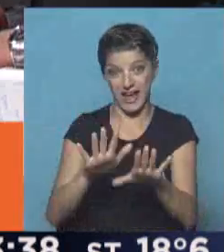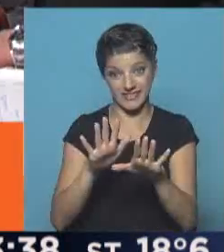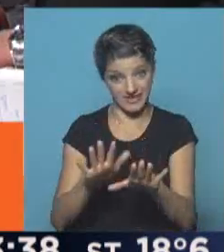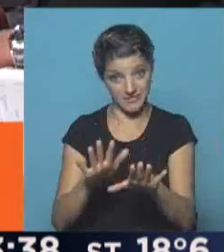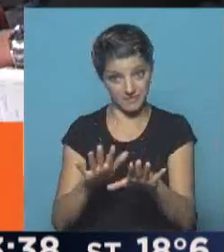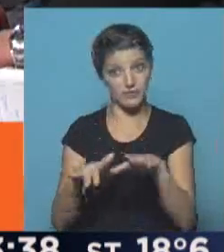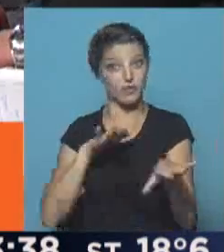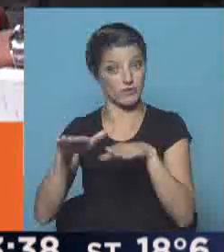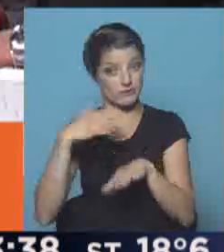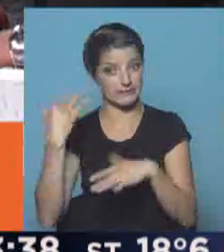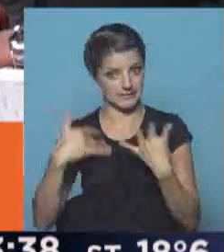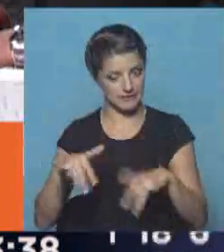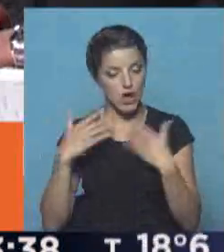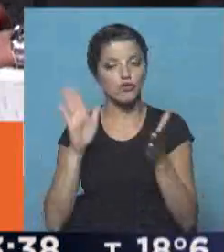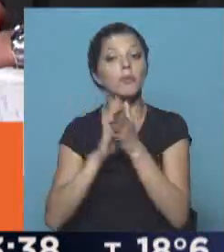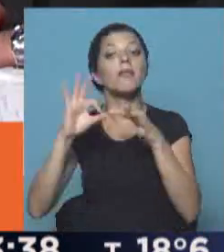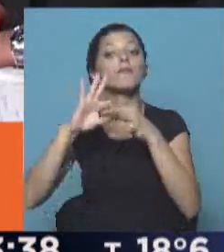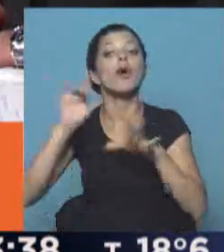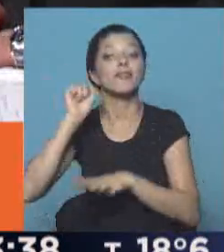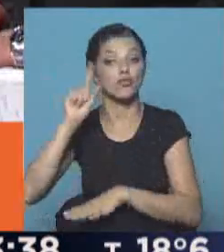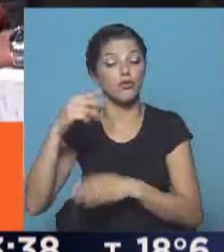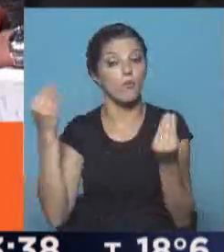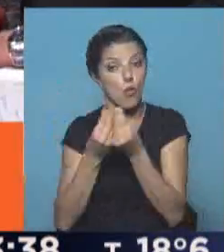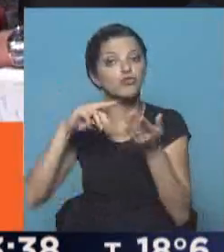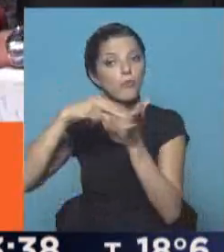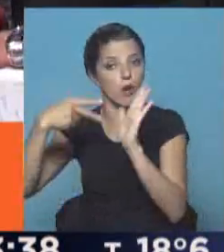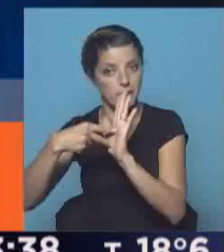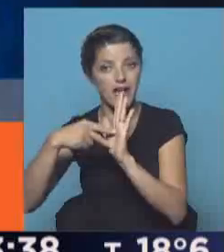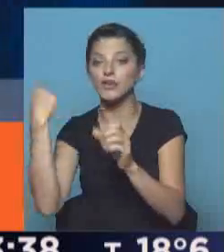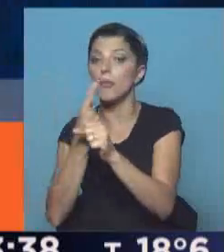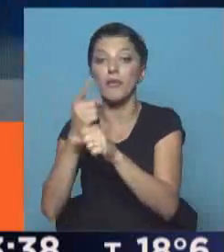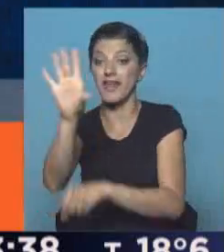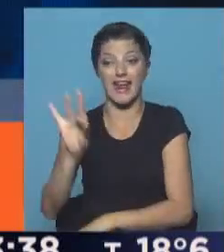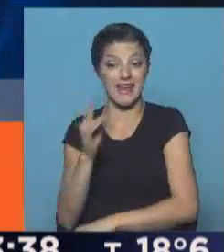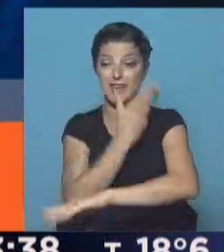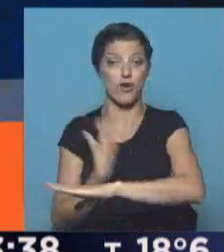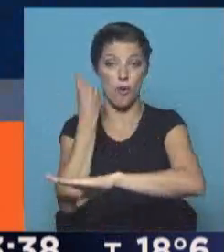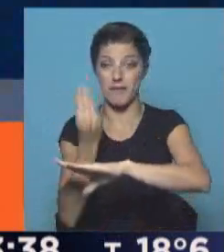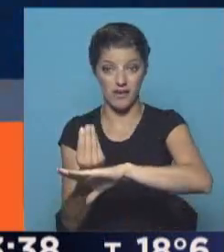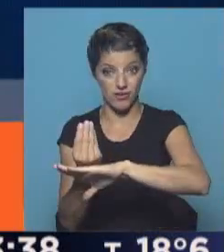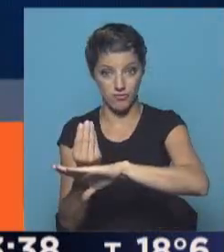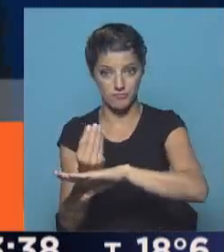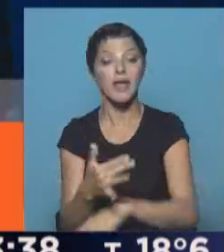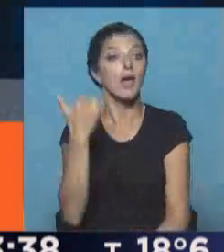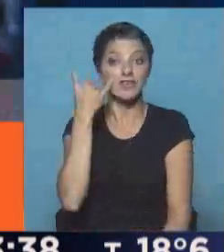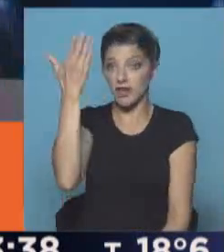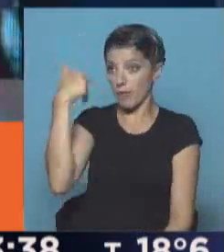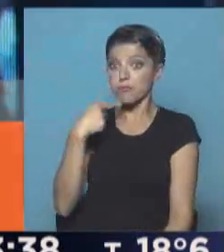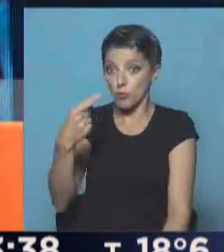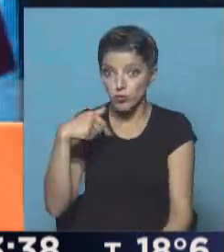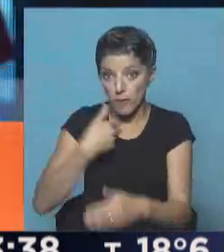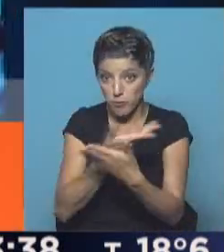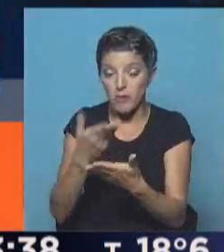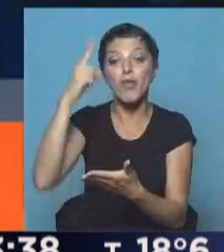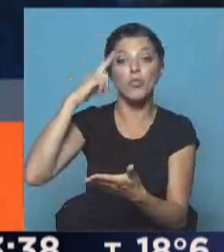momento particular de la democracia con dificultades enormes para conformar gobierno, ¿no? Es que ya hubo un plebiscito, fue el 9 de noviembre de 2014.